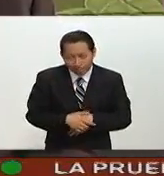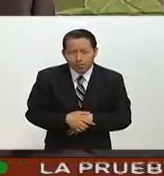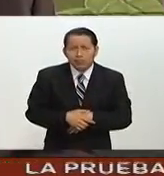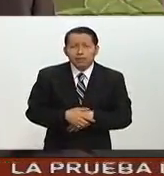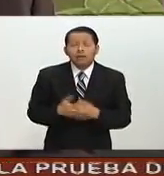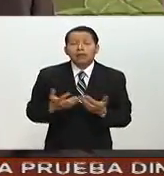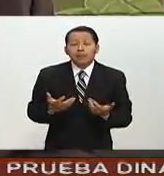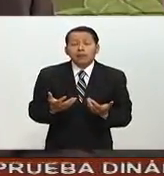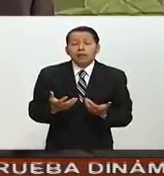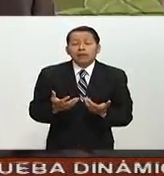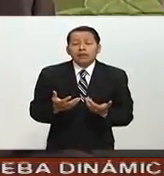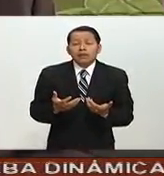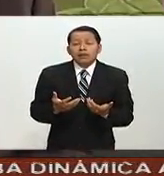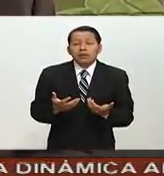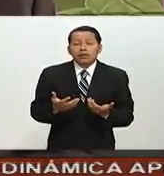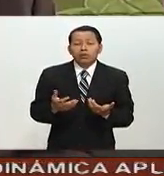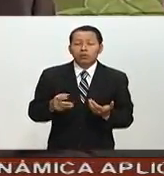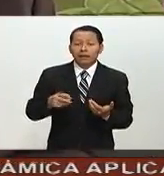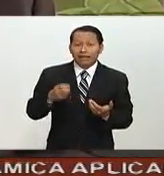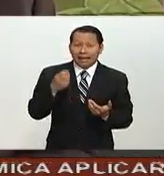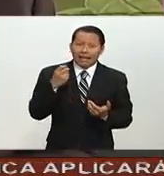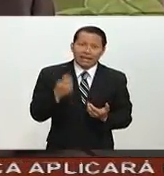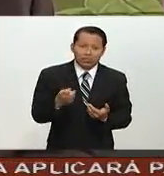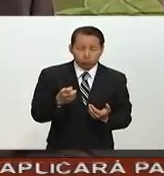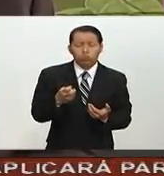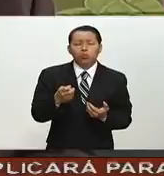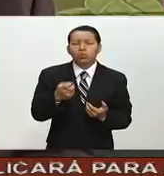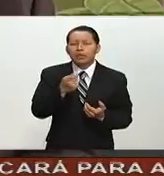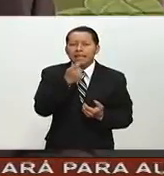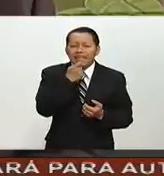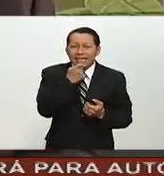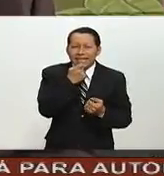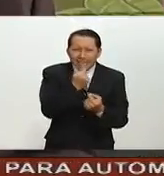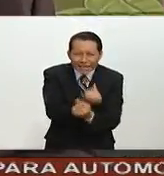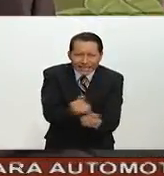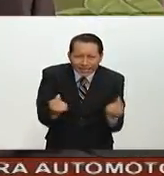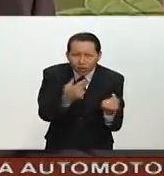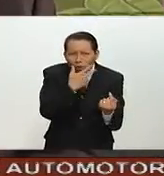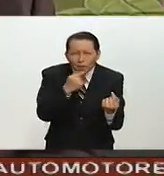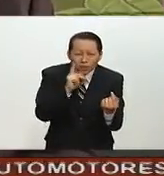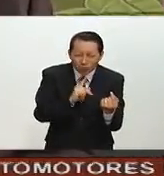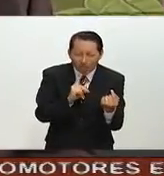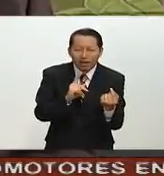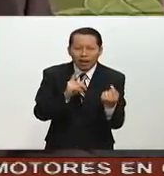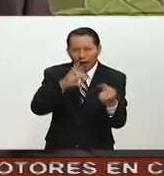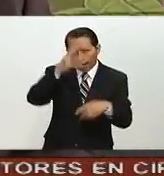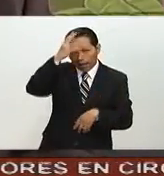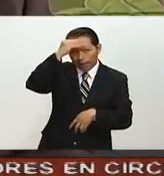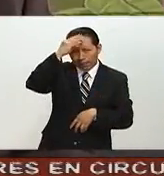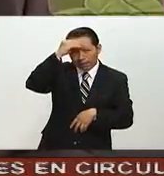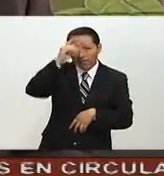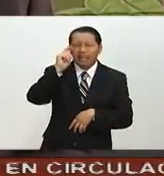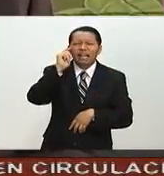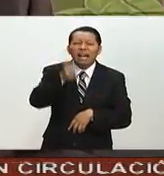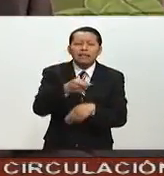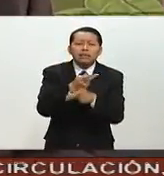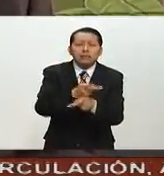En él, nuestras niñas y niños aprenderán en qué consiste la tolerancia,